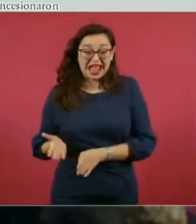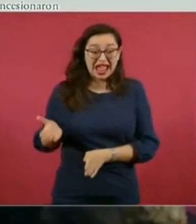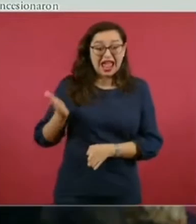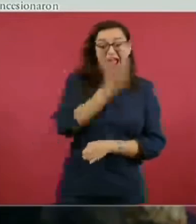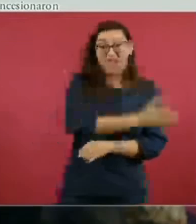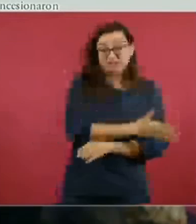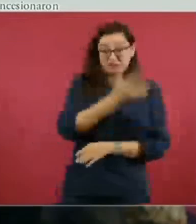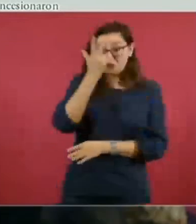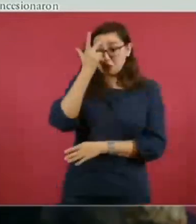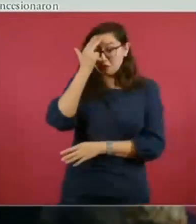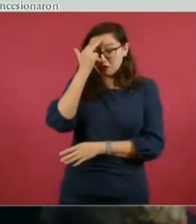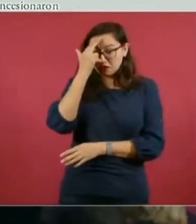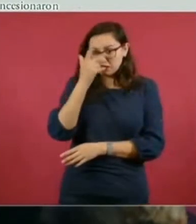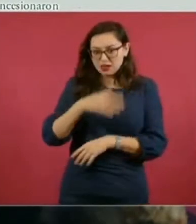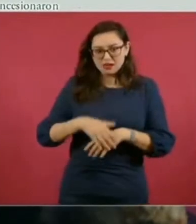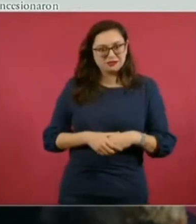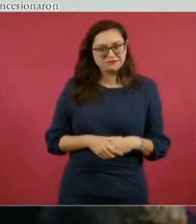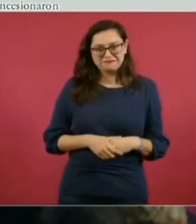patrio.